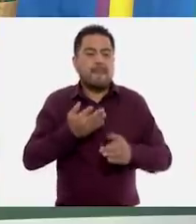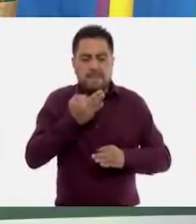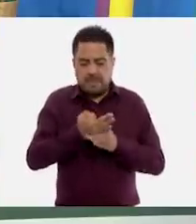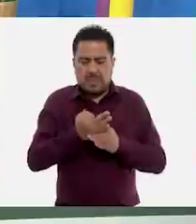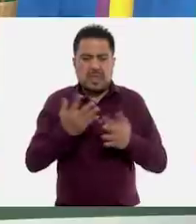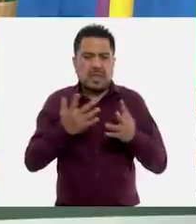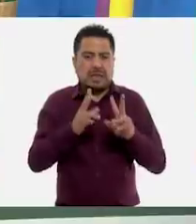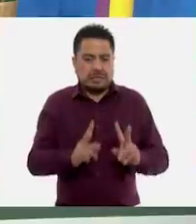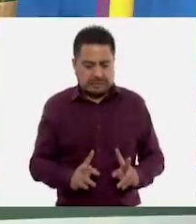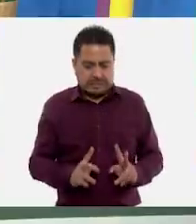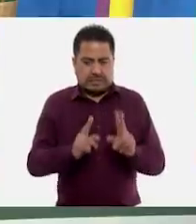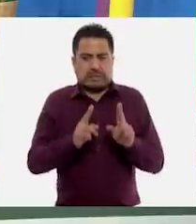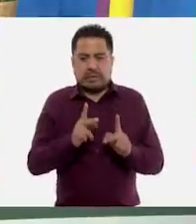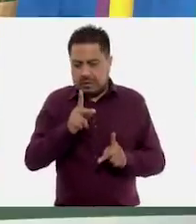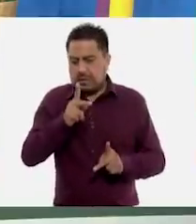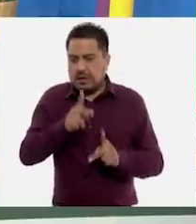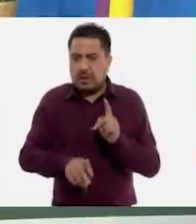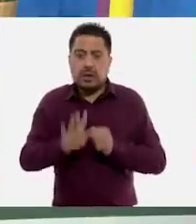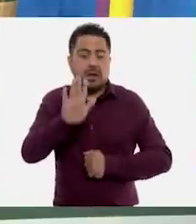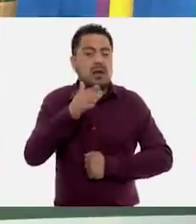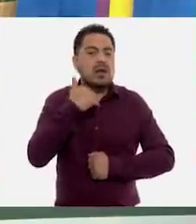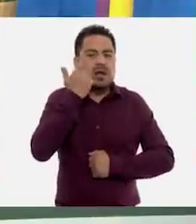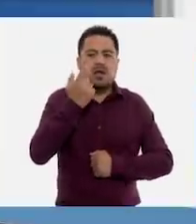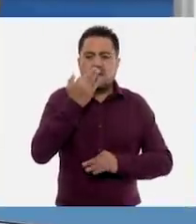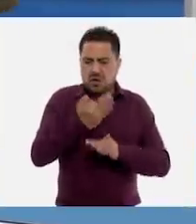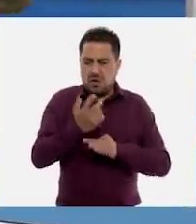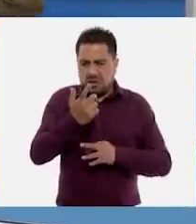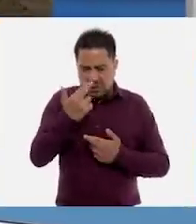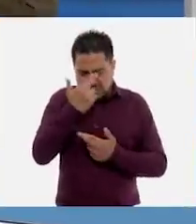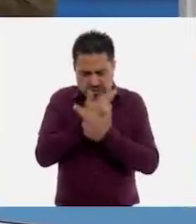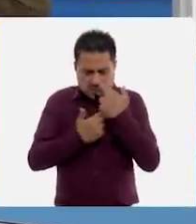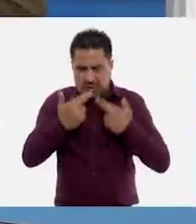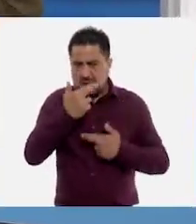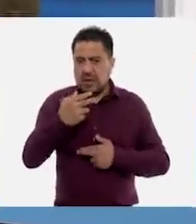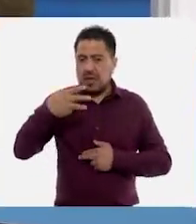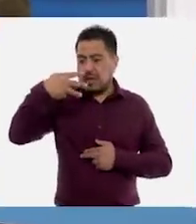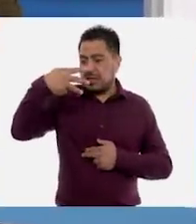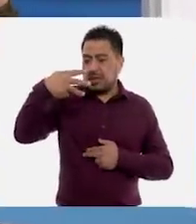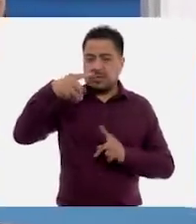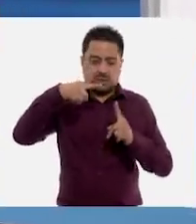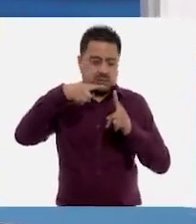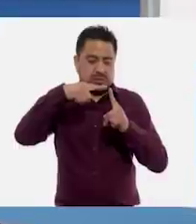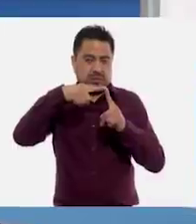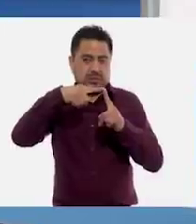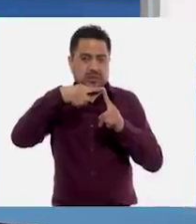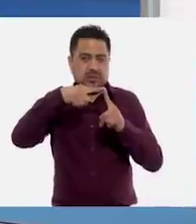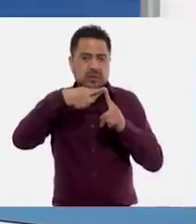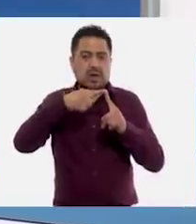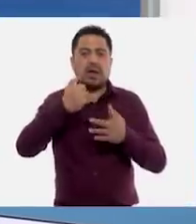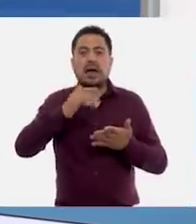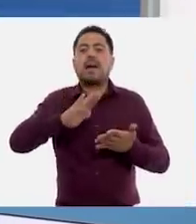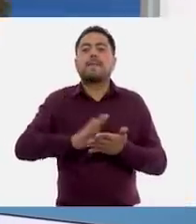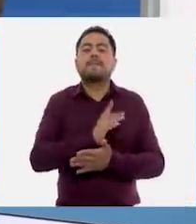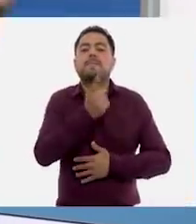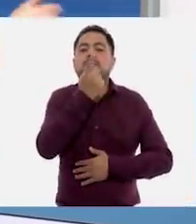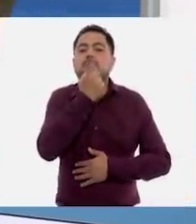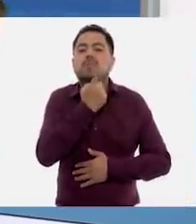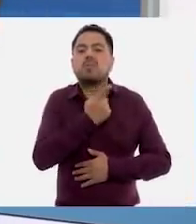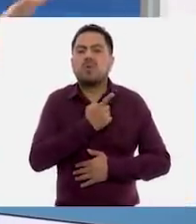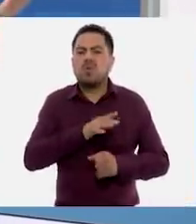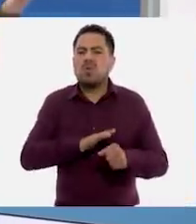una pausa aquí porque quiero que revisen estas 3 divisiones y me digan